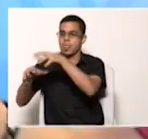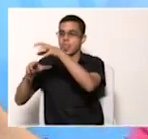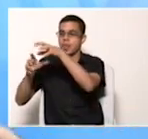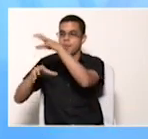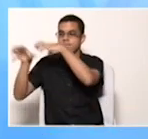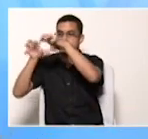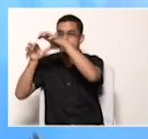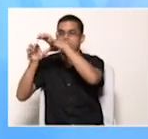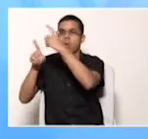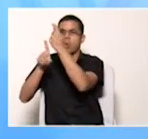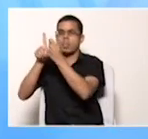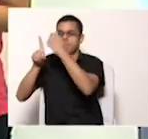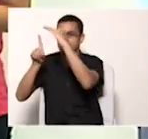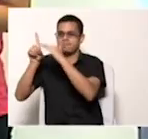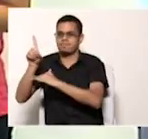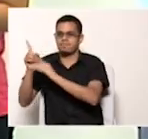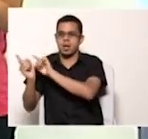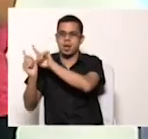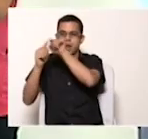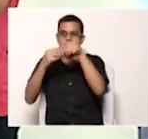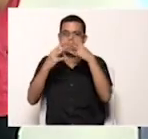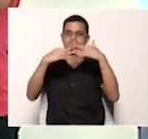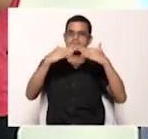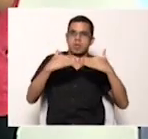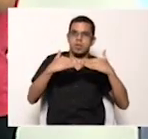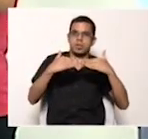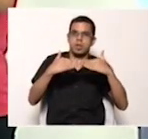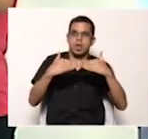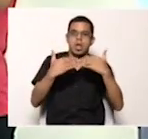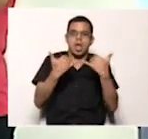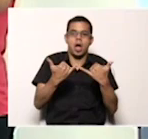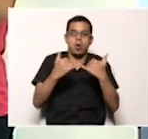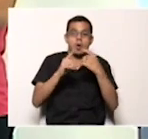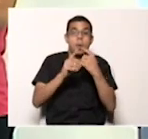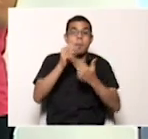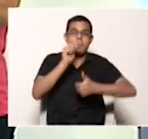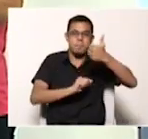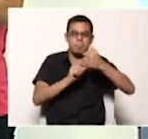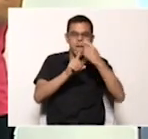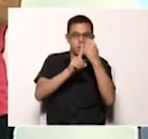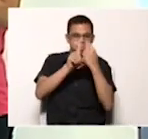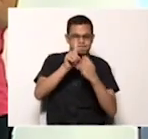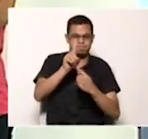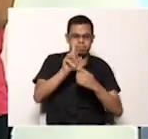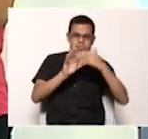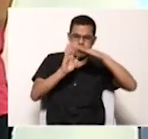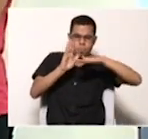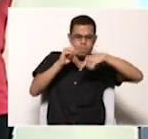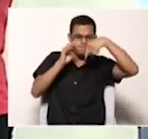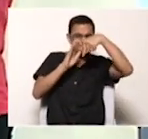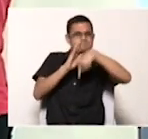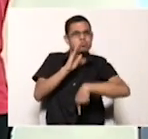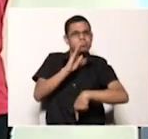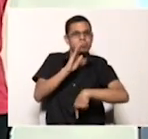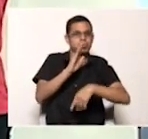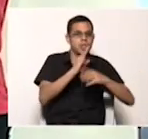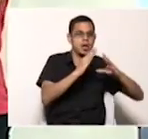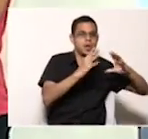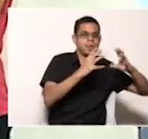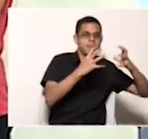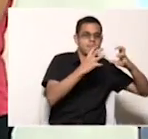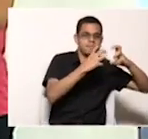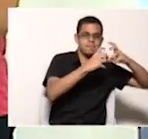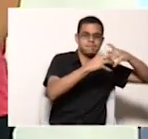sólido se llama solidificación. Disminuyo más el calor y entonces las moléculas se